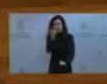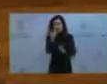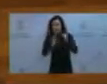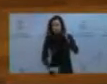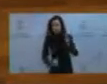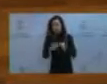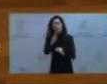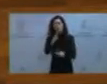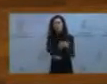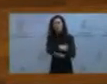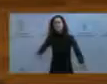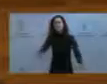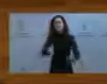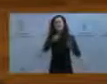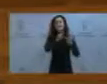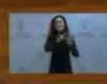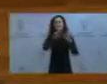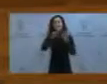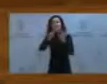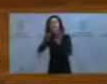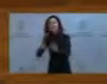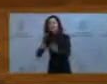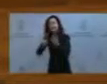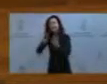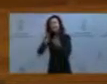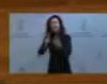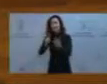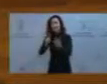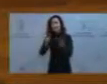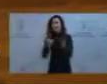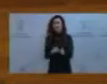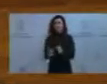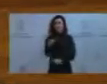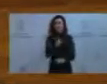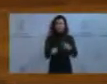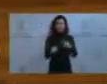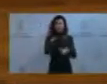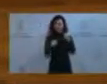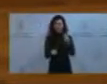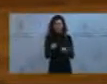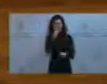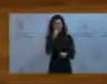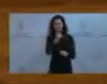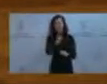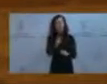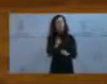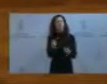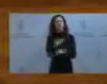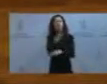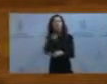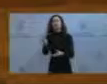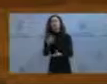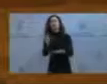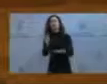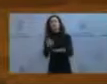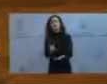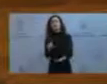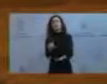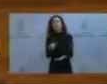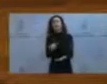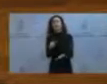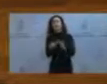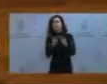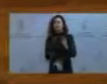2.876.000. Perdón, me han bailado las cifras aquí. Vamos, 300.000 euros menos. Bien, nos parece injusto,